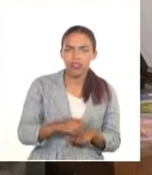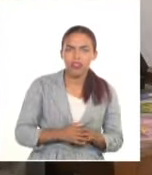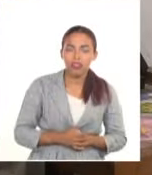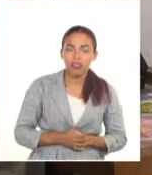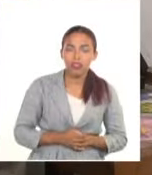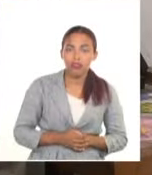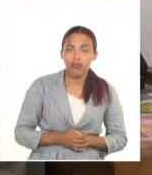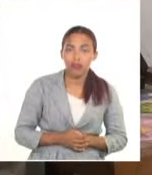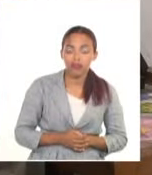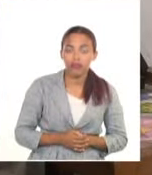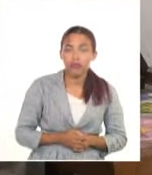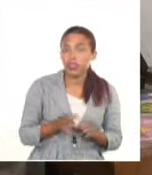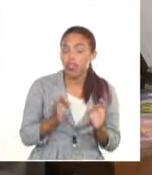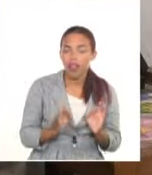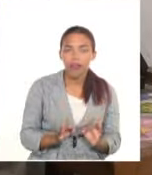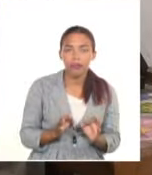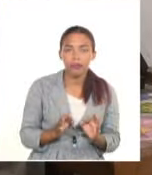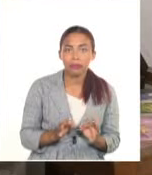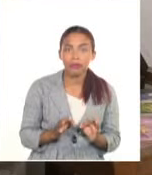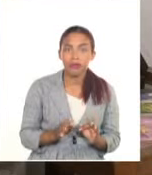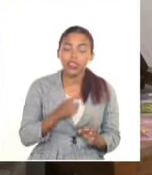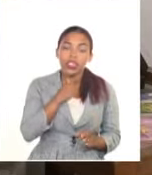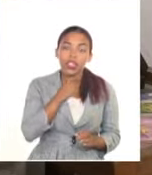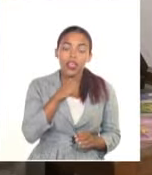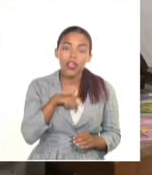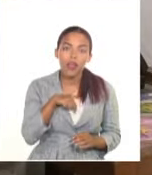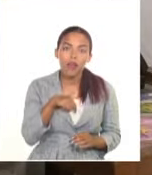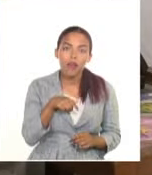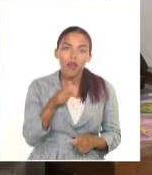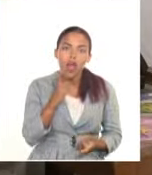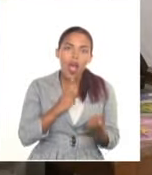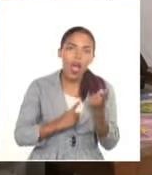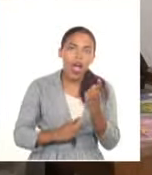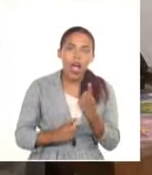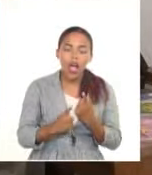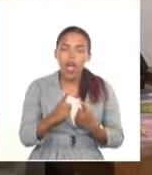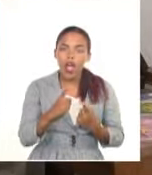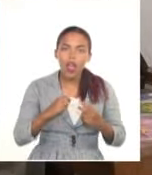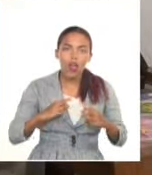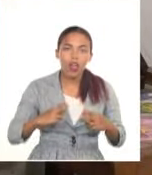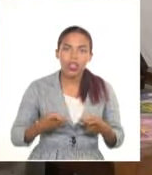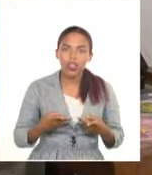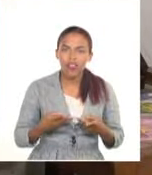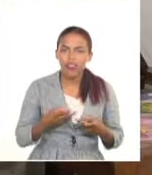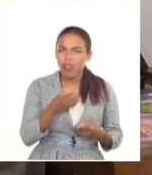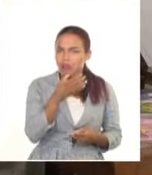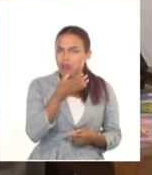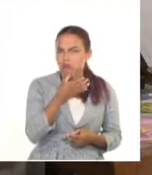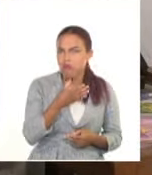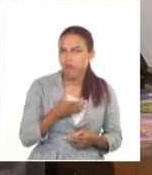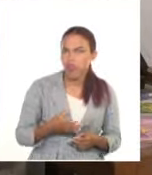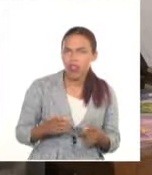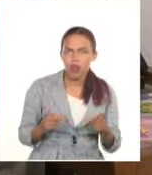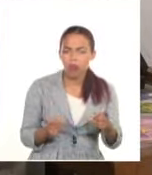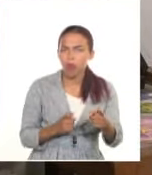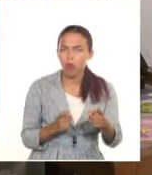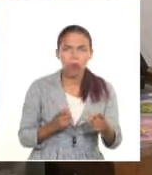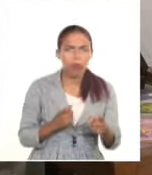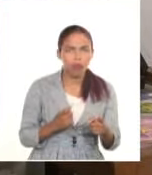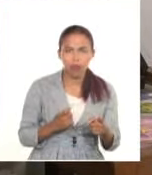años, si alguien vuelve a luchar, sea el mismo Fidel. Porque